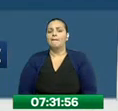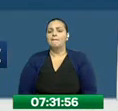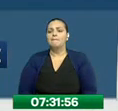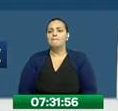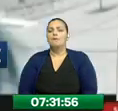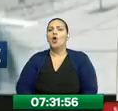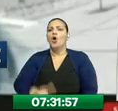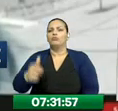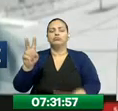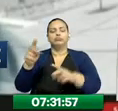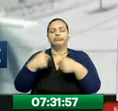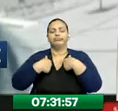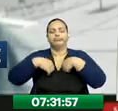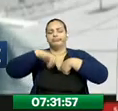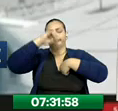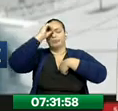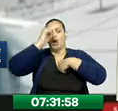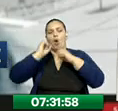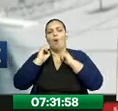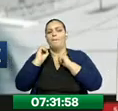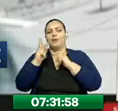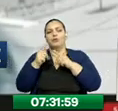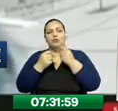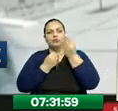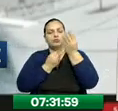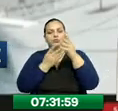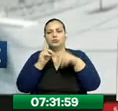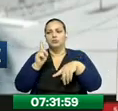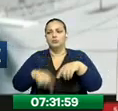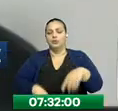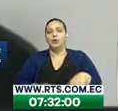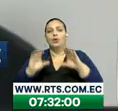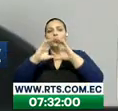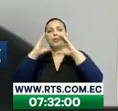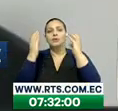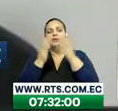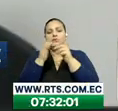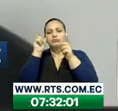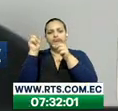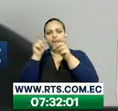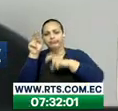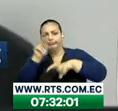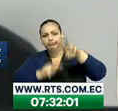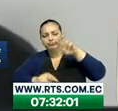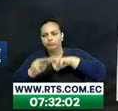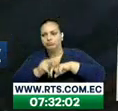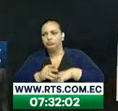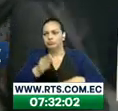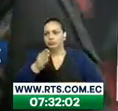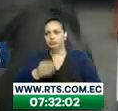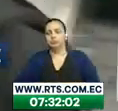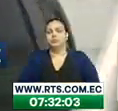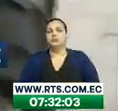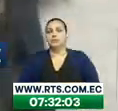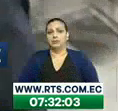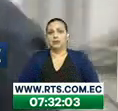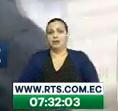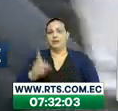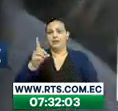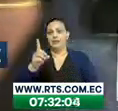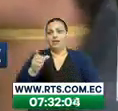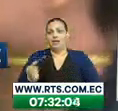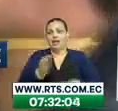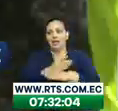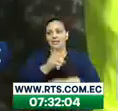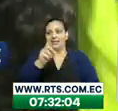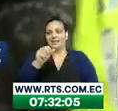marco de la investigación que lleva adelante la Subcomisión de Fiscalización, de la cual Daniel Mendoza era parte. Aunque ahora está detenido,